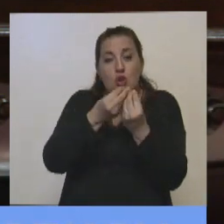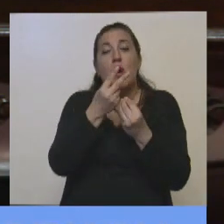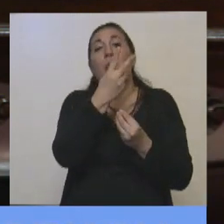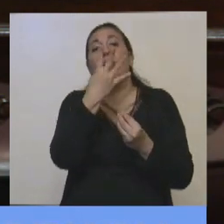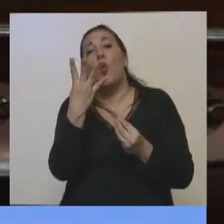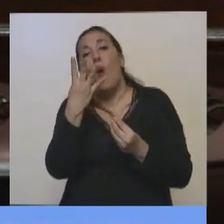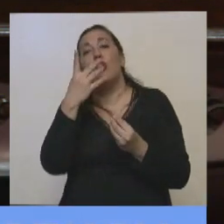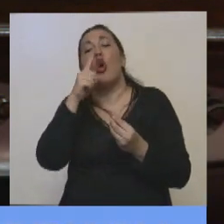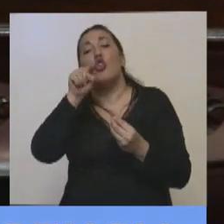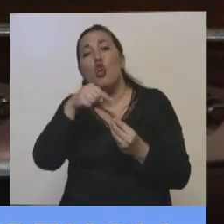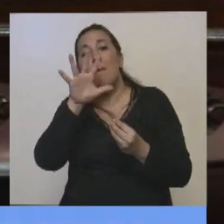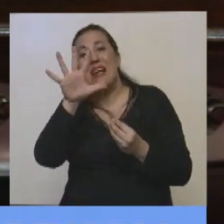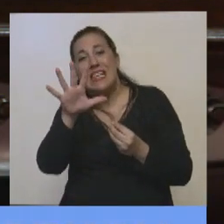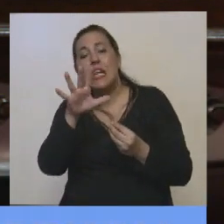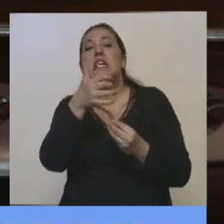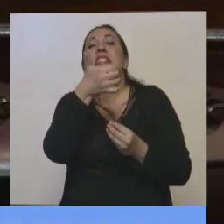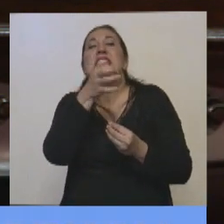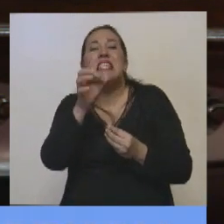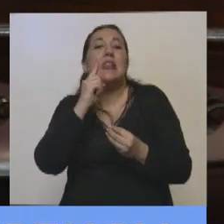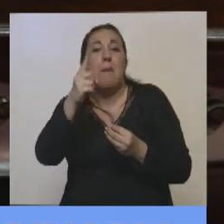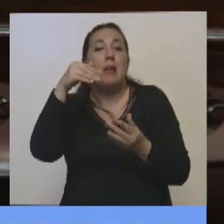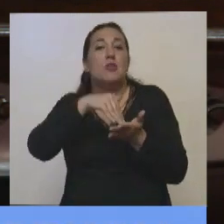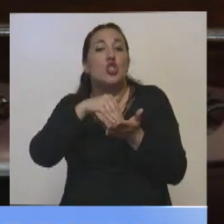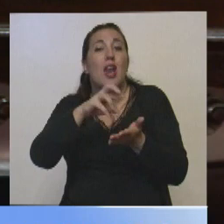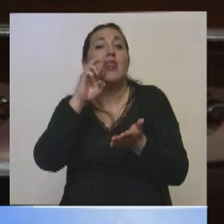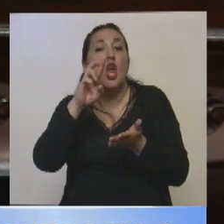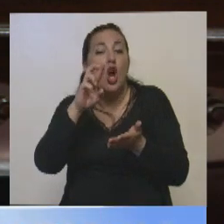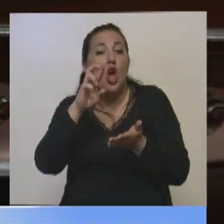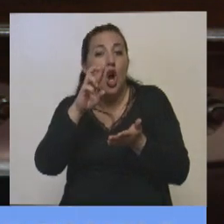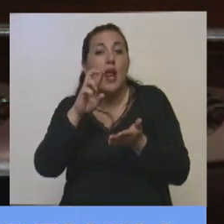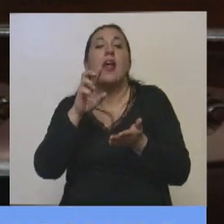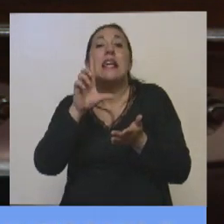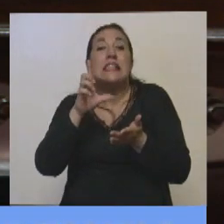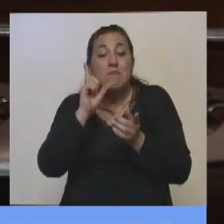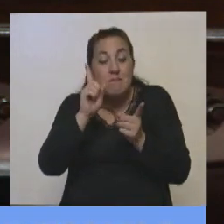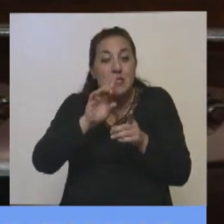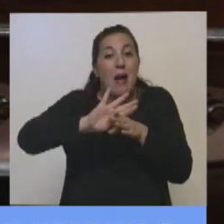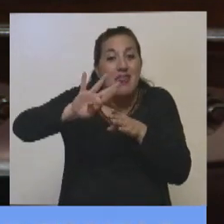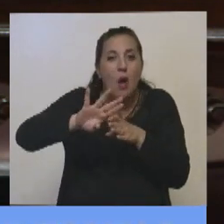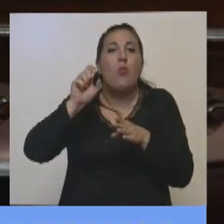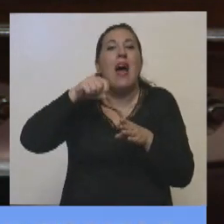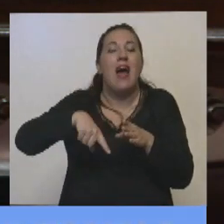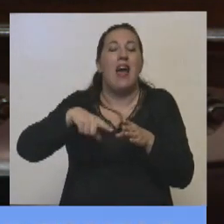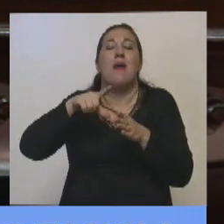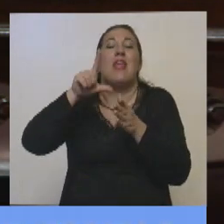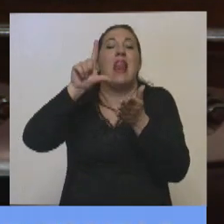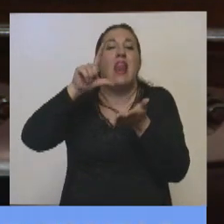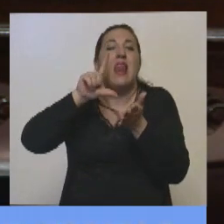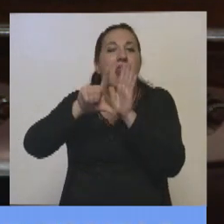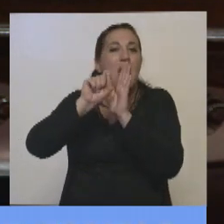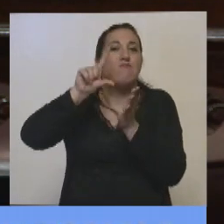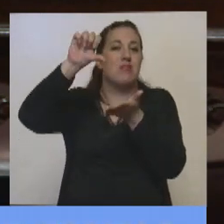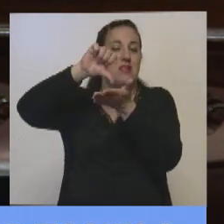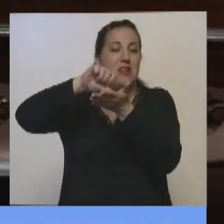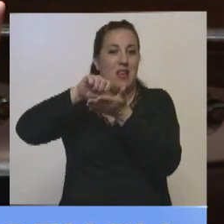decir 60.000 millones de dólares eran emitidos bajo legislación extranjera recordemos que